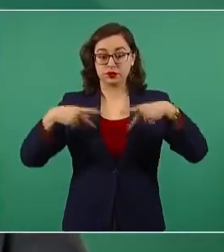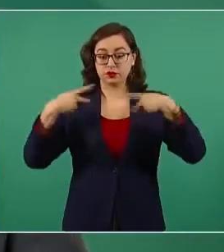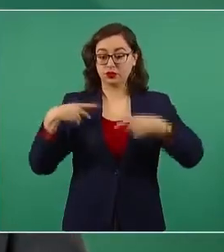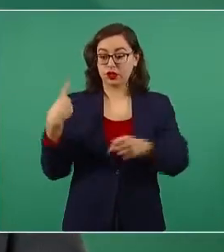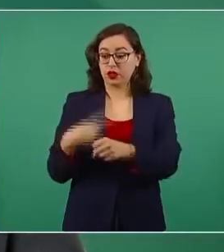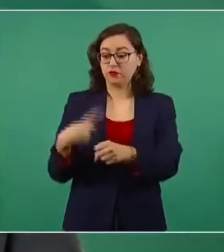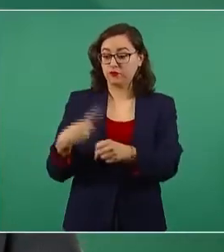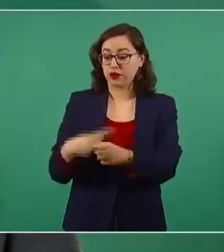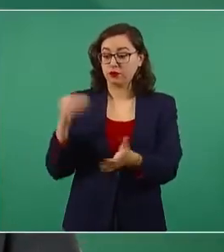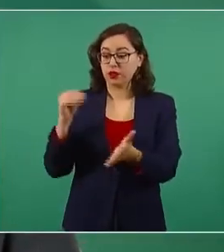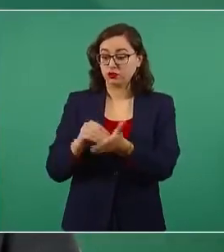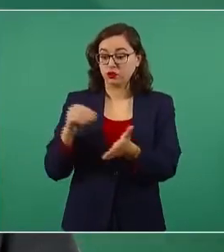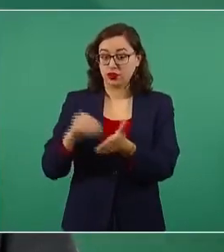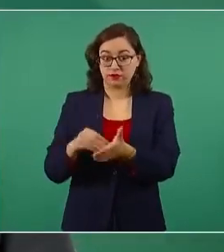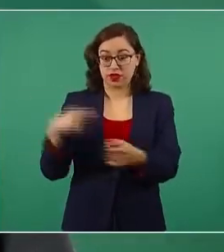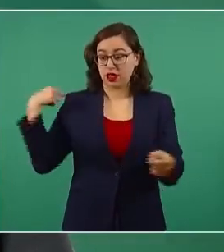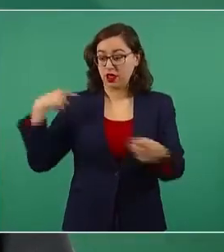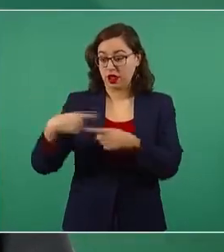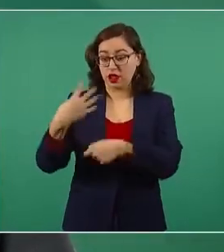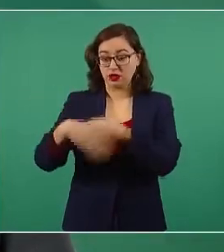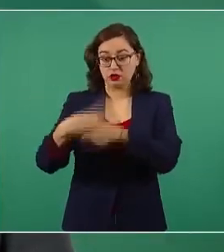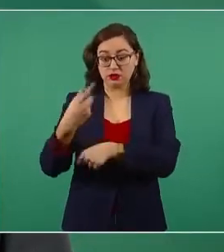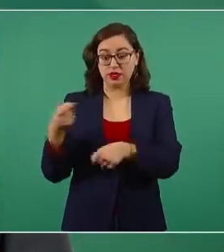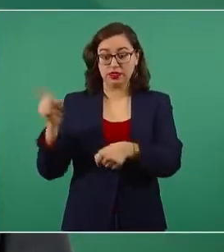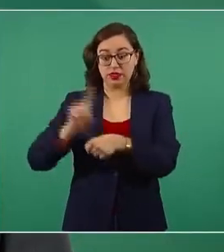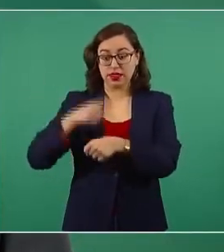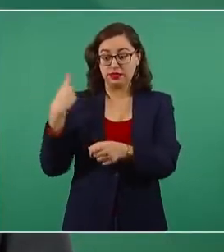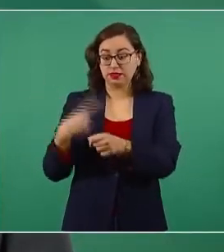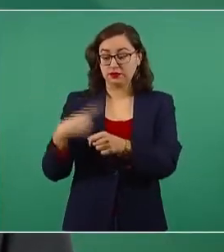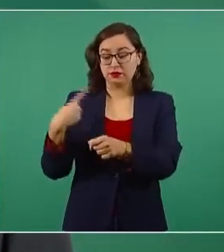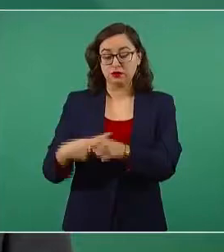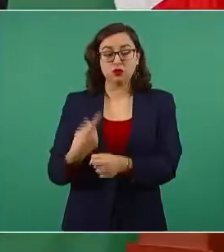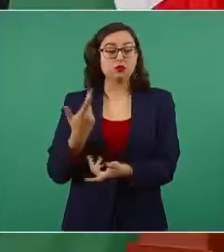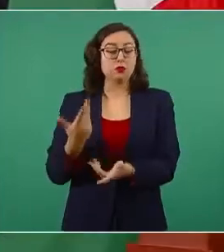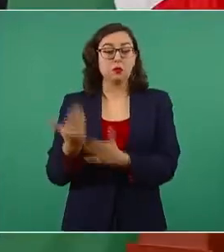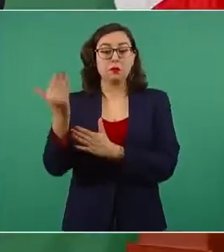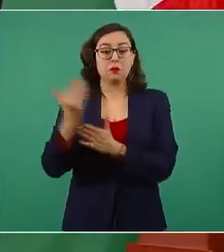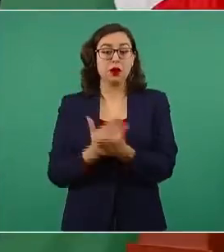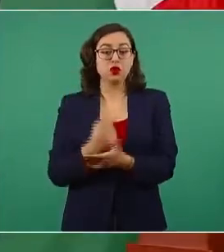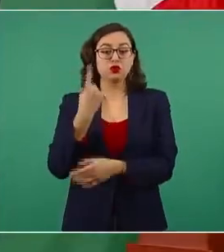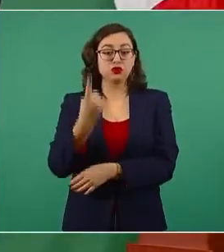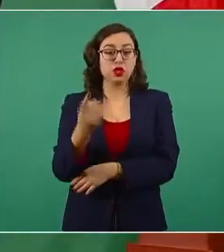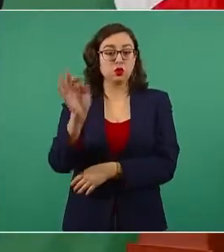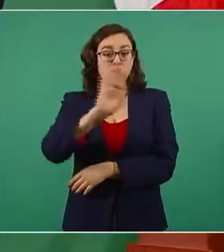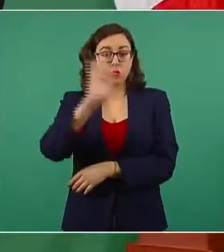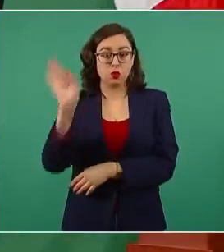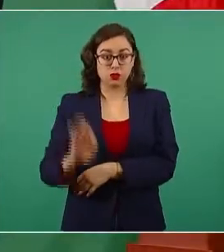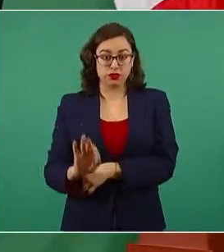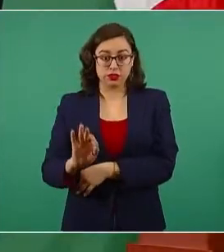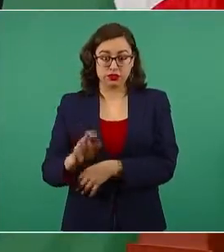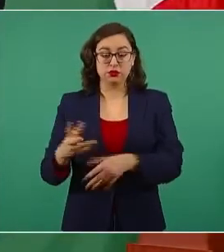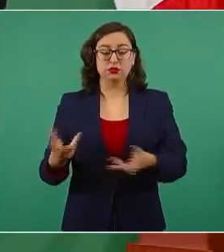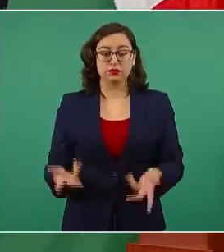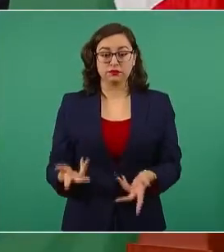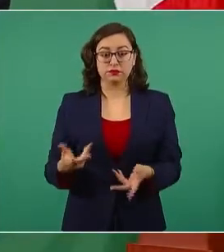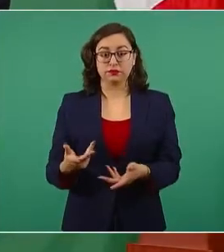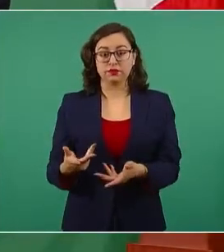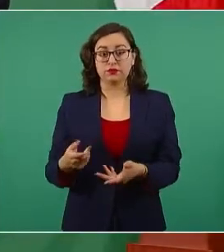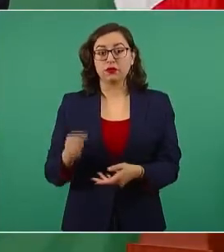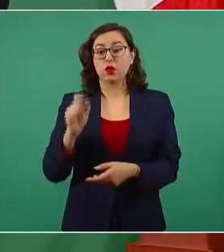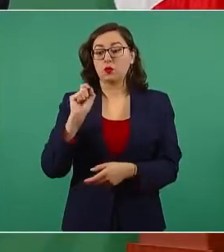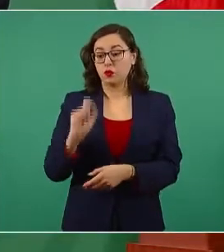0.7% de los casos son casos activos. Cuando consideramos todos los casos que se han registrado a lo largo de la epidemia,